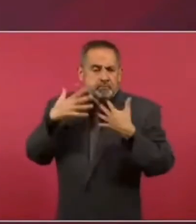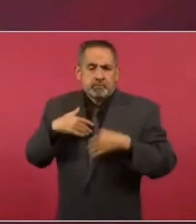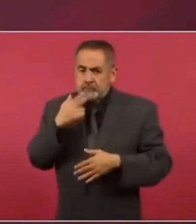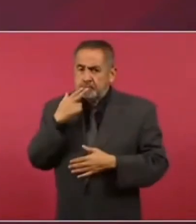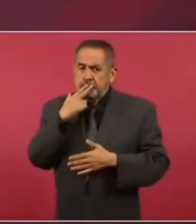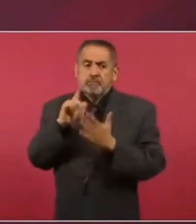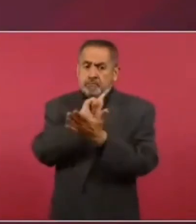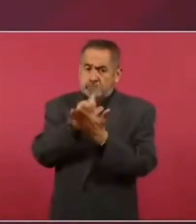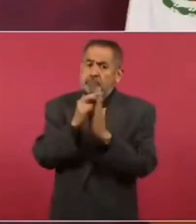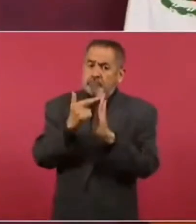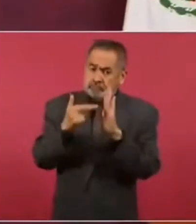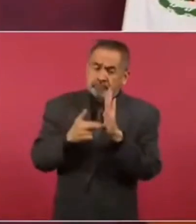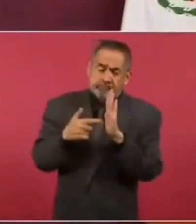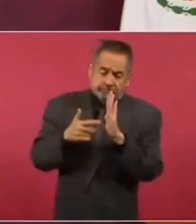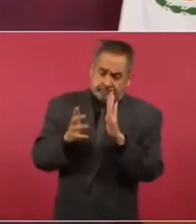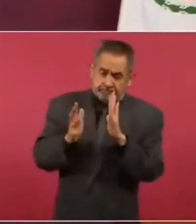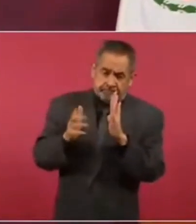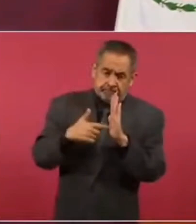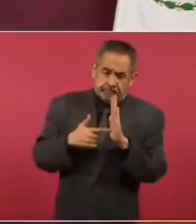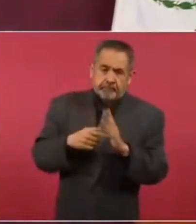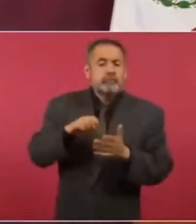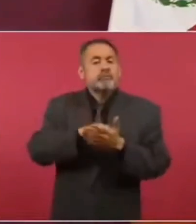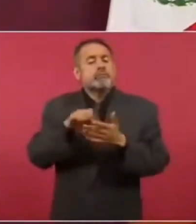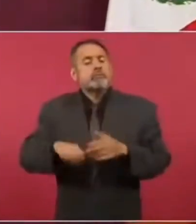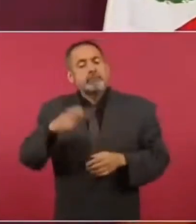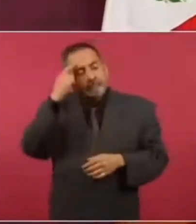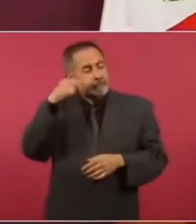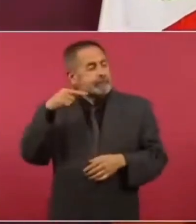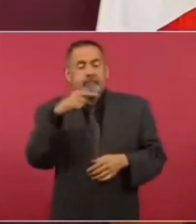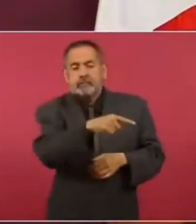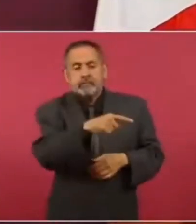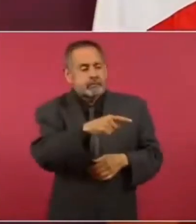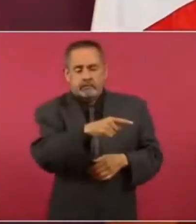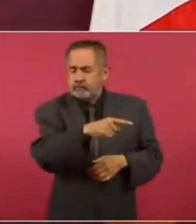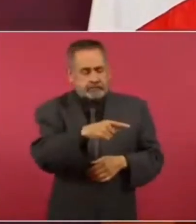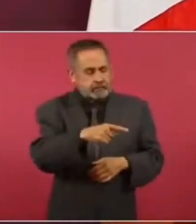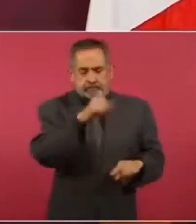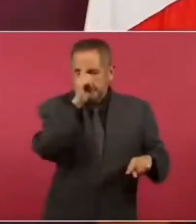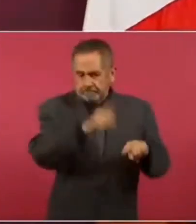Por ejemplo, nos tocó cancelar el proyecto